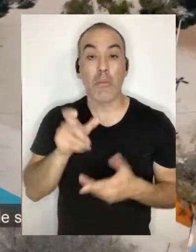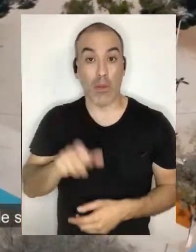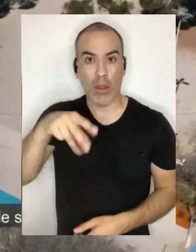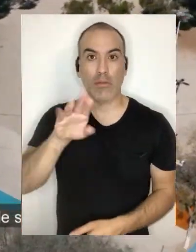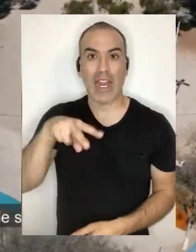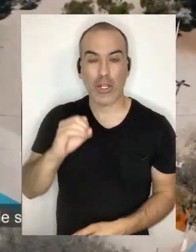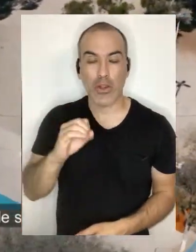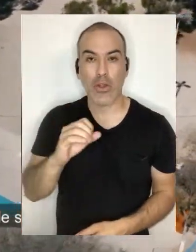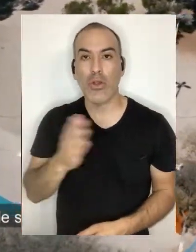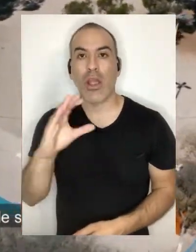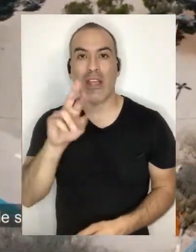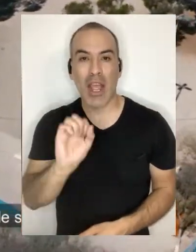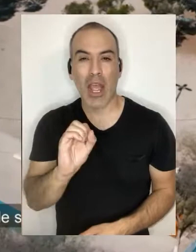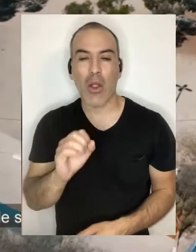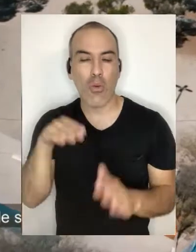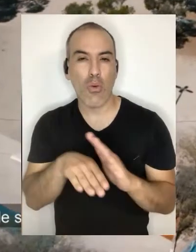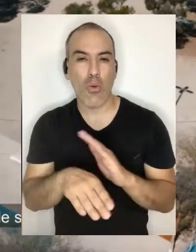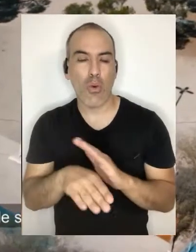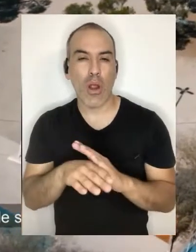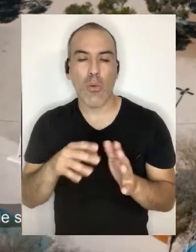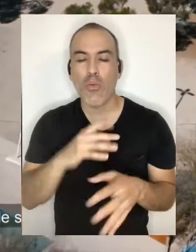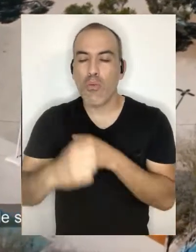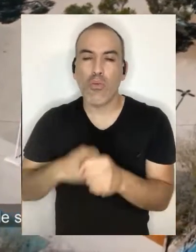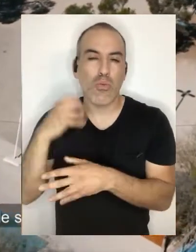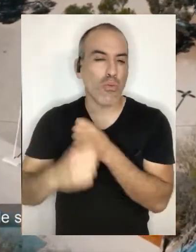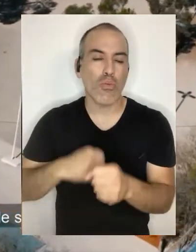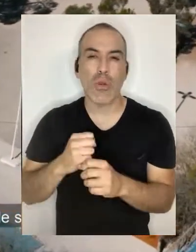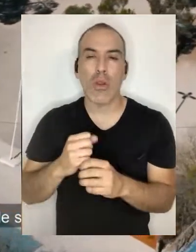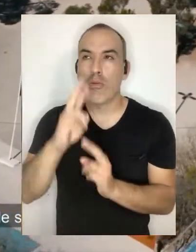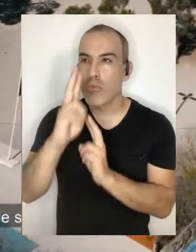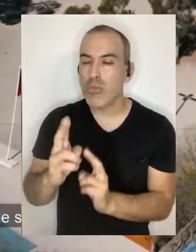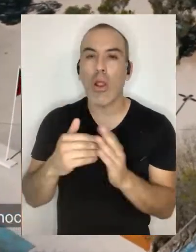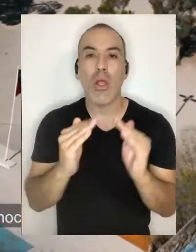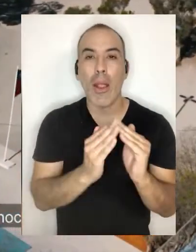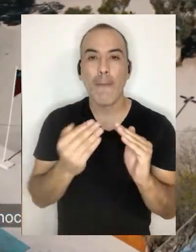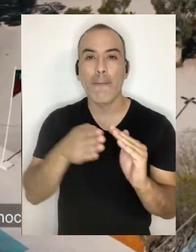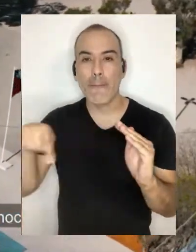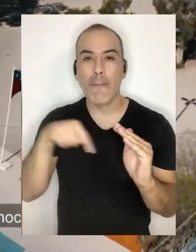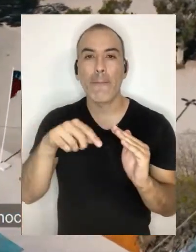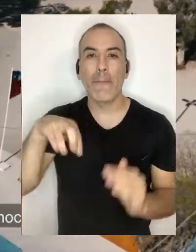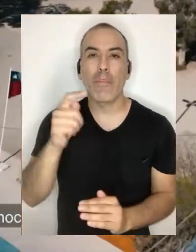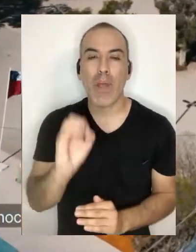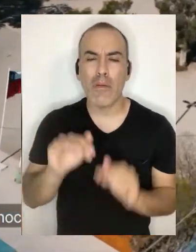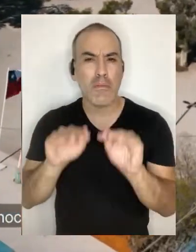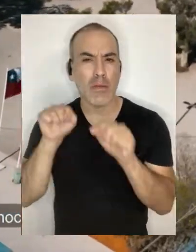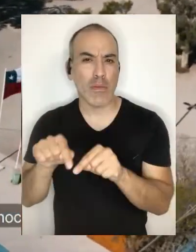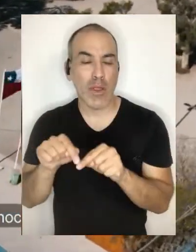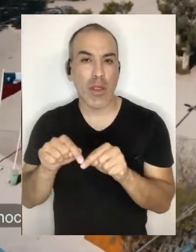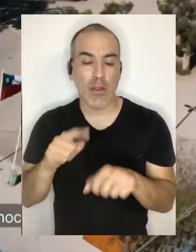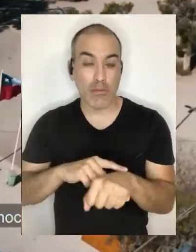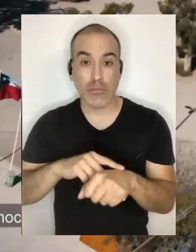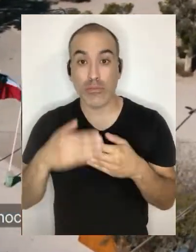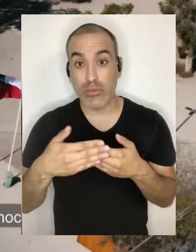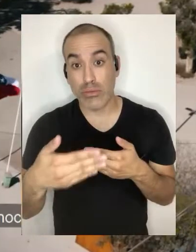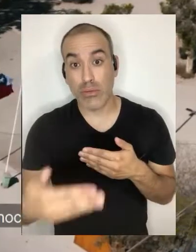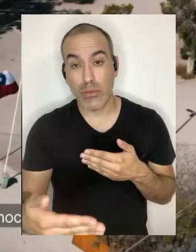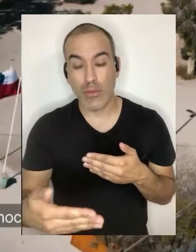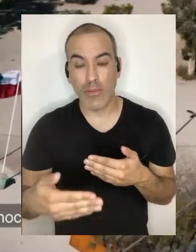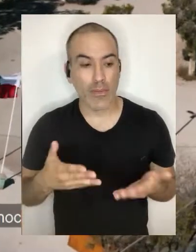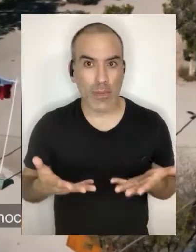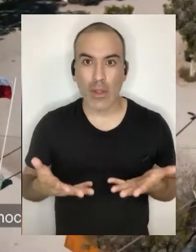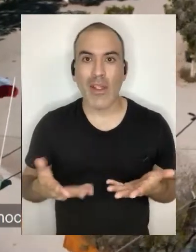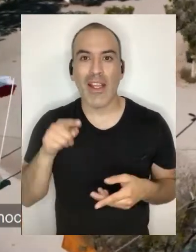la pequeña imagen por muchos años en un altar en el patio de su casa, mismo lugar que con el paso del tiempo vería